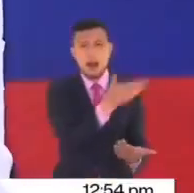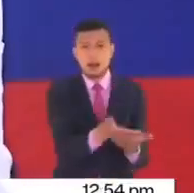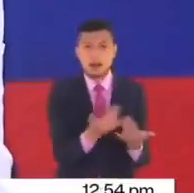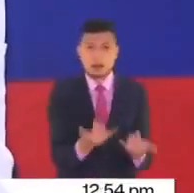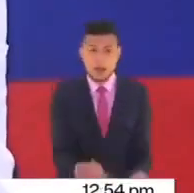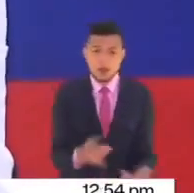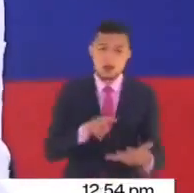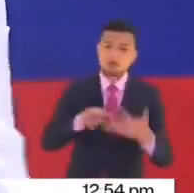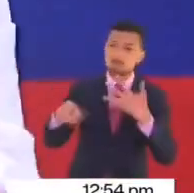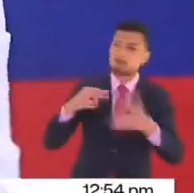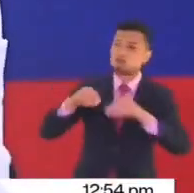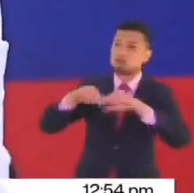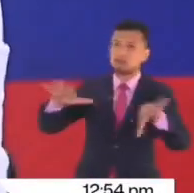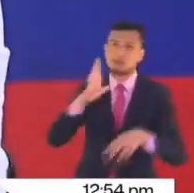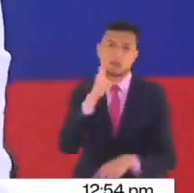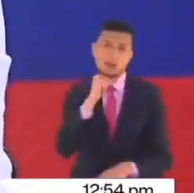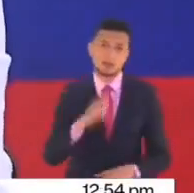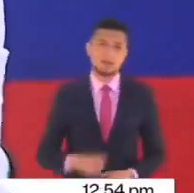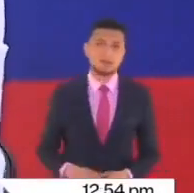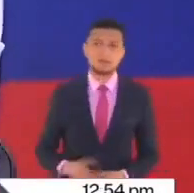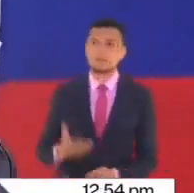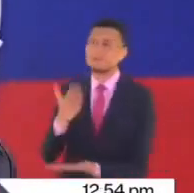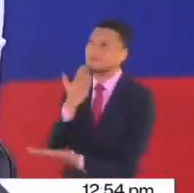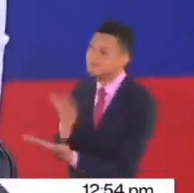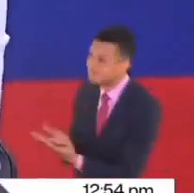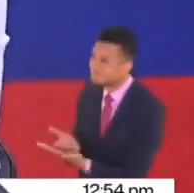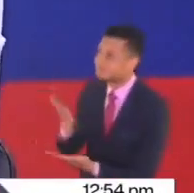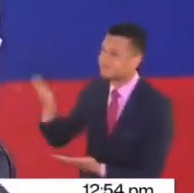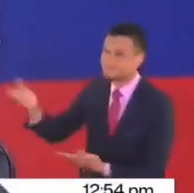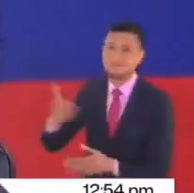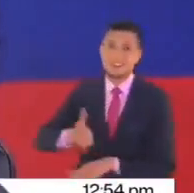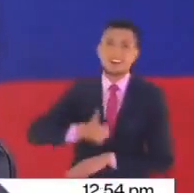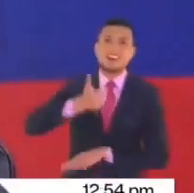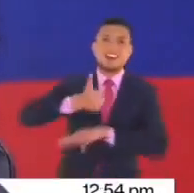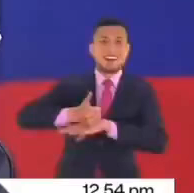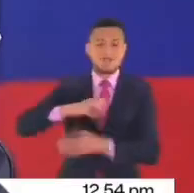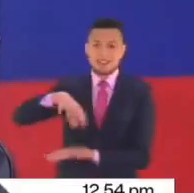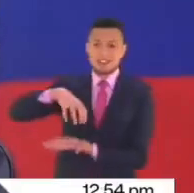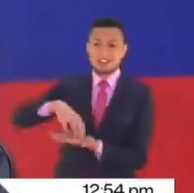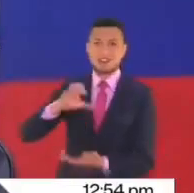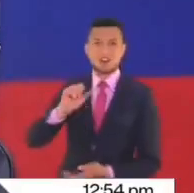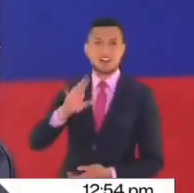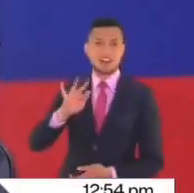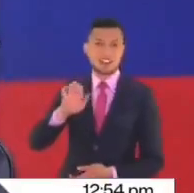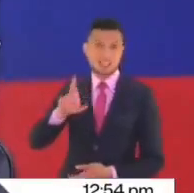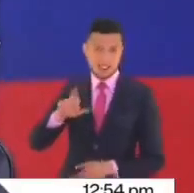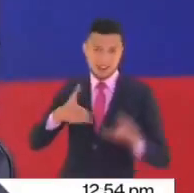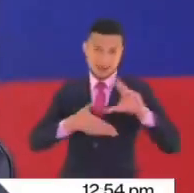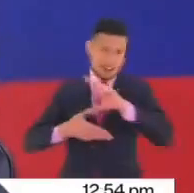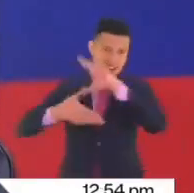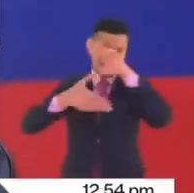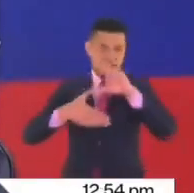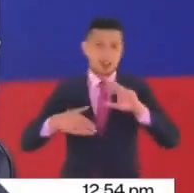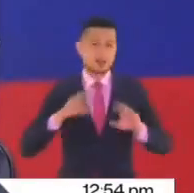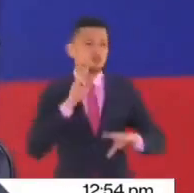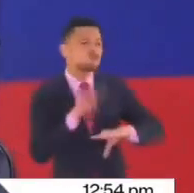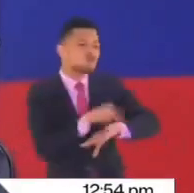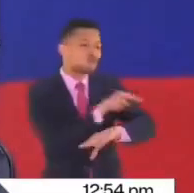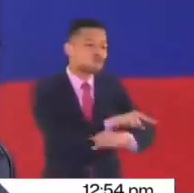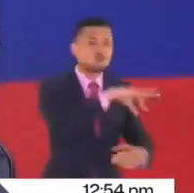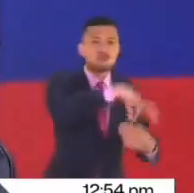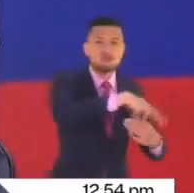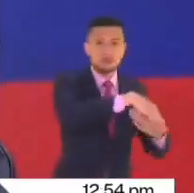transparencia. Gracias por habernos acompañado. Ella es la jefa de la misión del Centro Carter en América Latina, este centro que estuvo allí